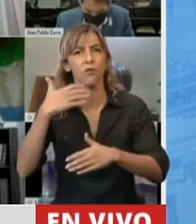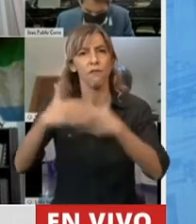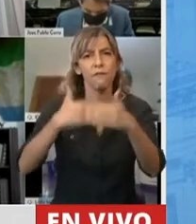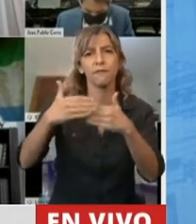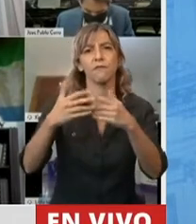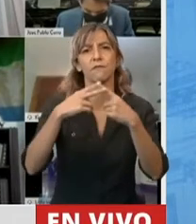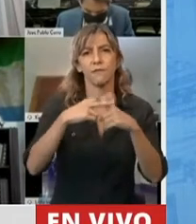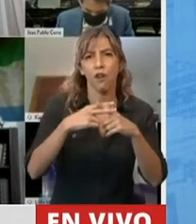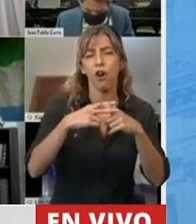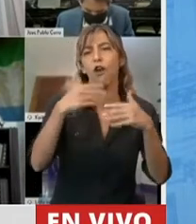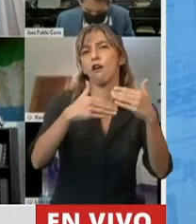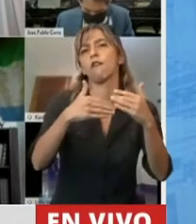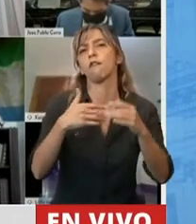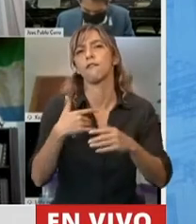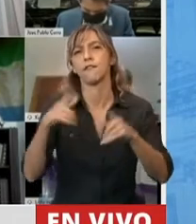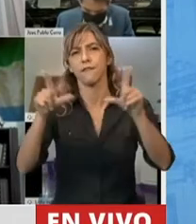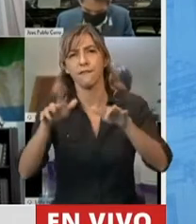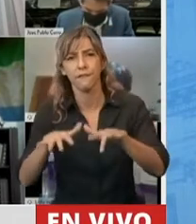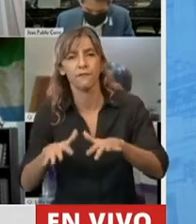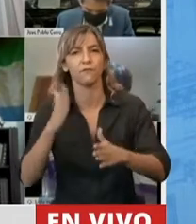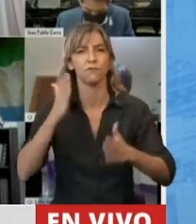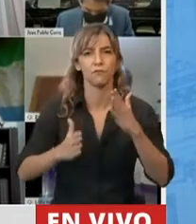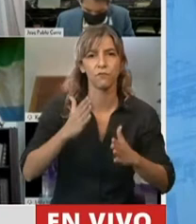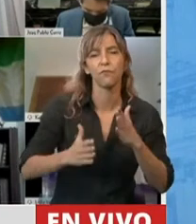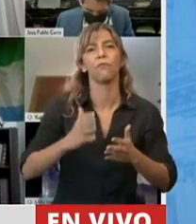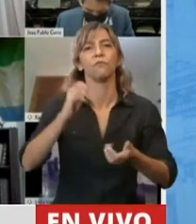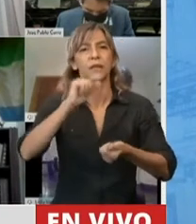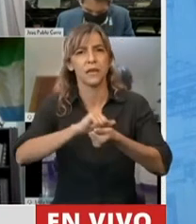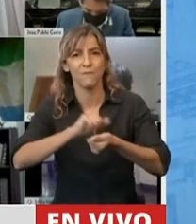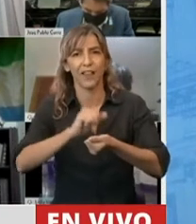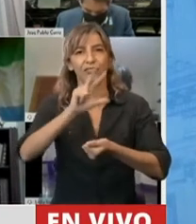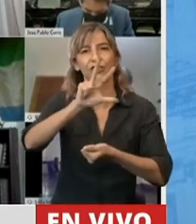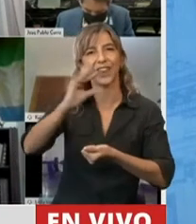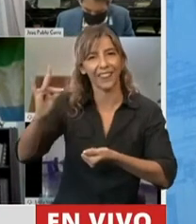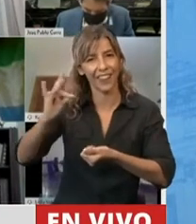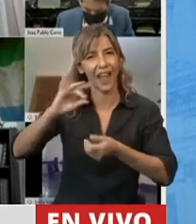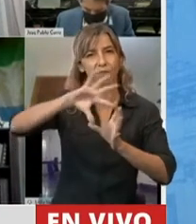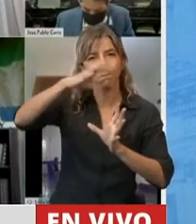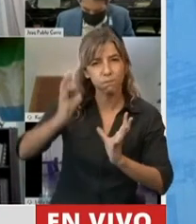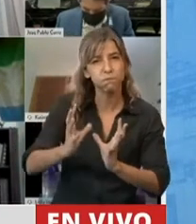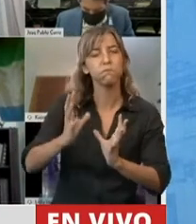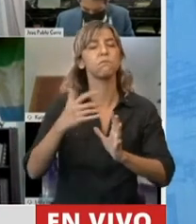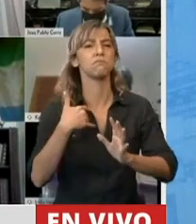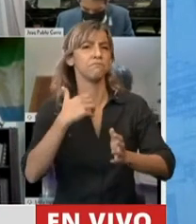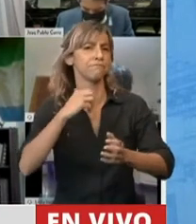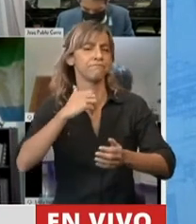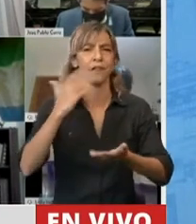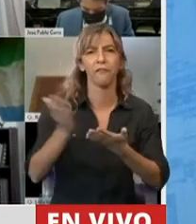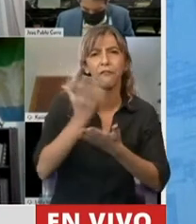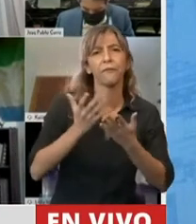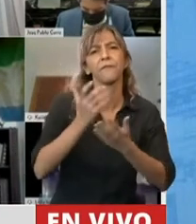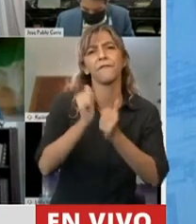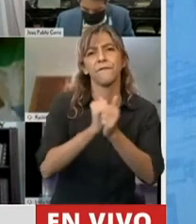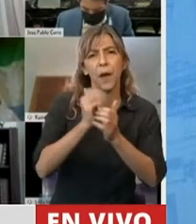alta tecnología, la informática, la robótica, la impresión 3D, servicios profesionales, la fabricación de